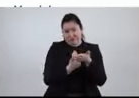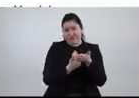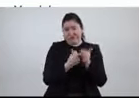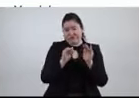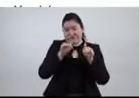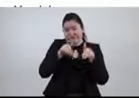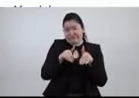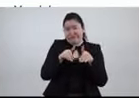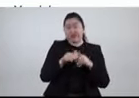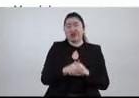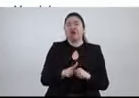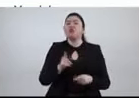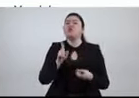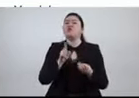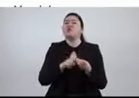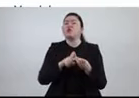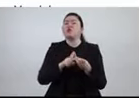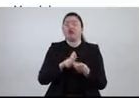que registrarse en